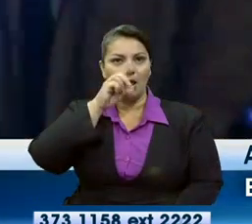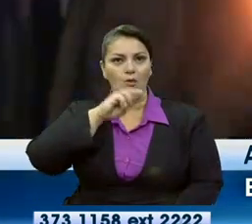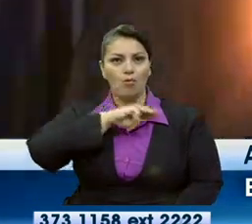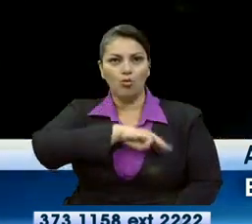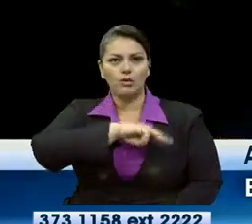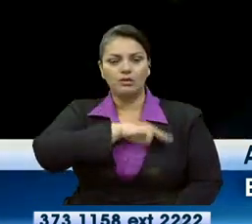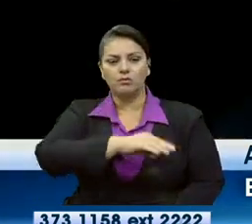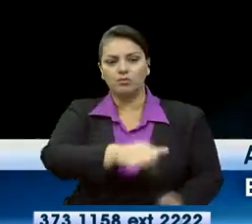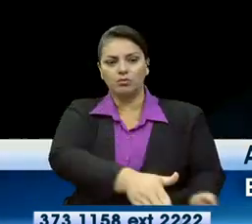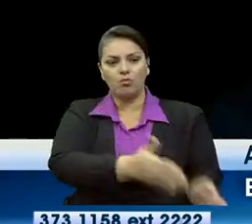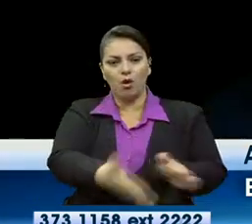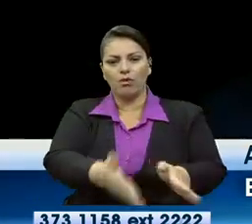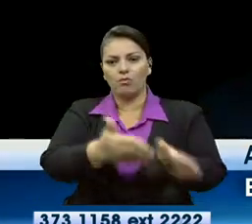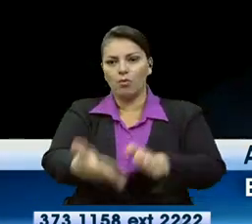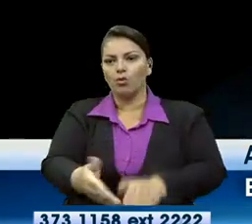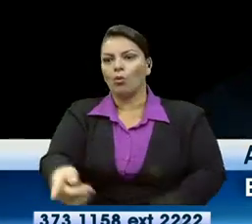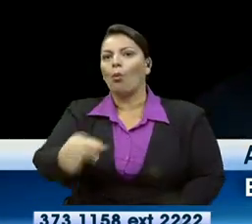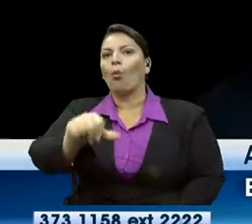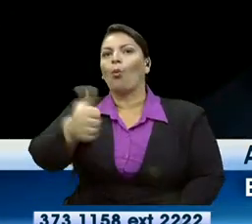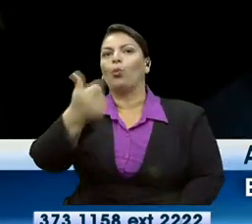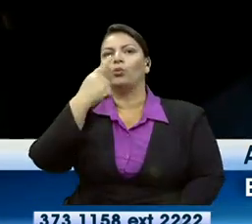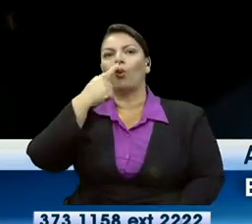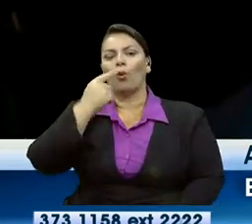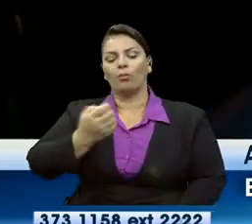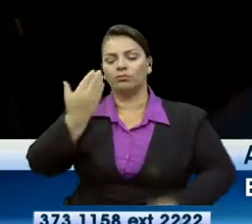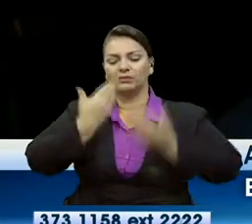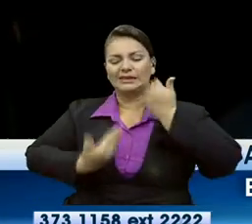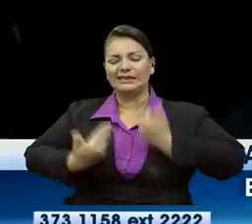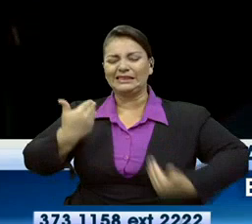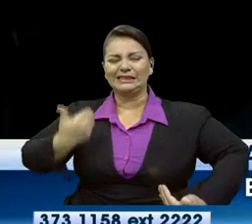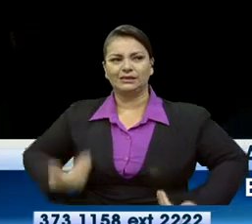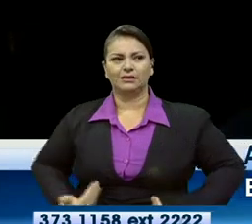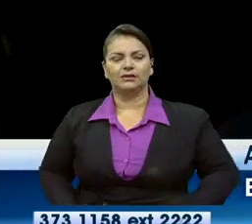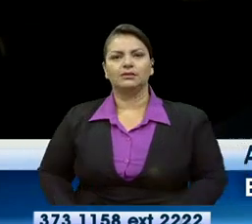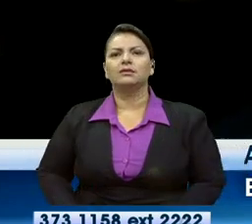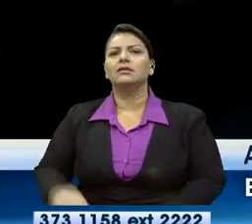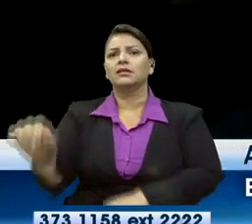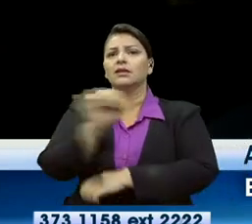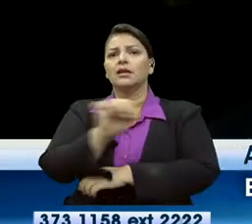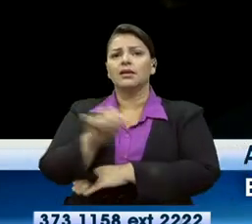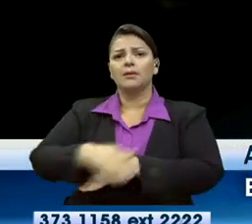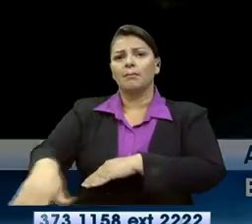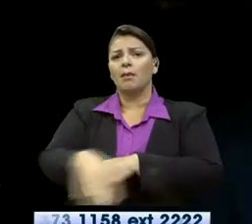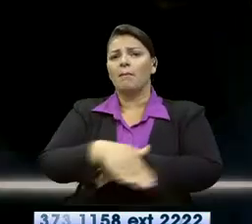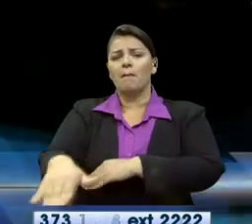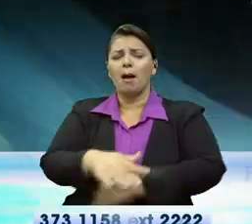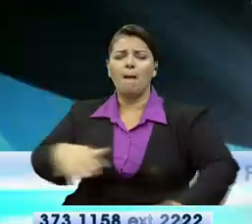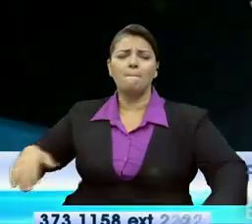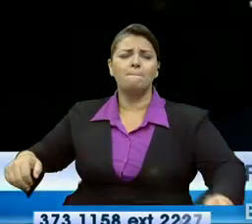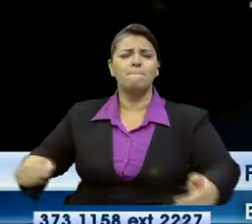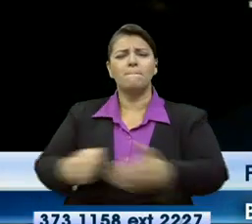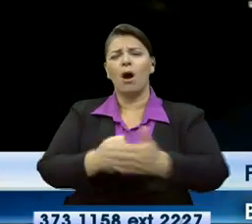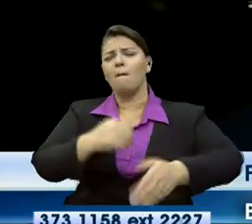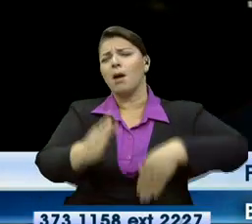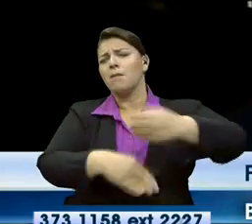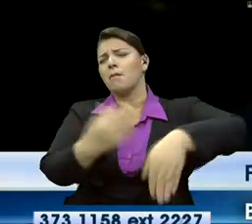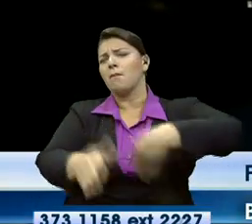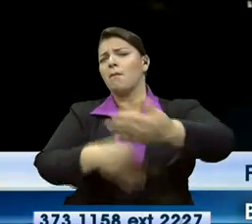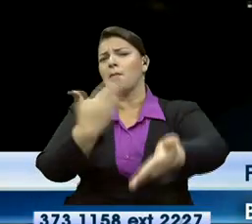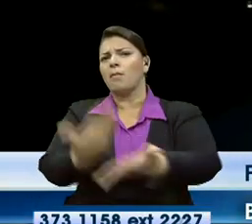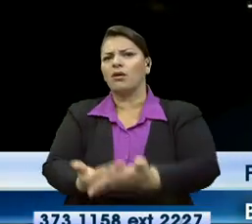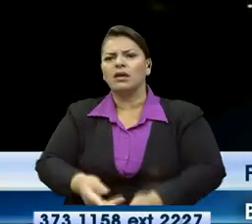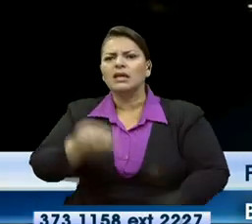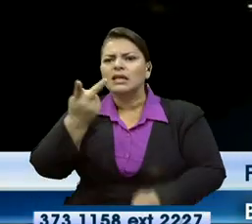herido. Supuestamente es un volcamiento, pero no se puede definir en qué se pudo hacer, qué puede ser las causas